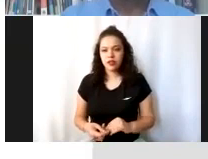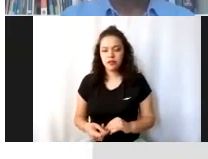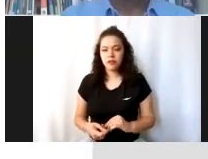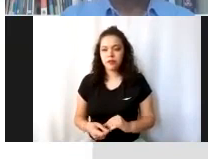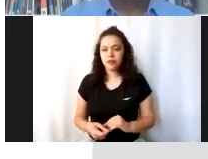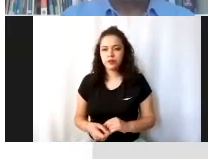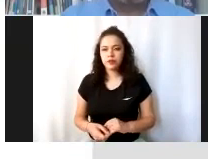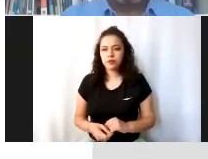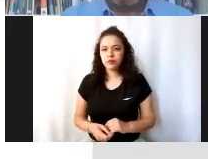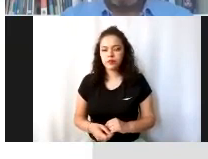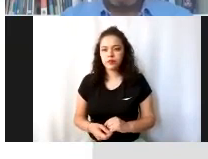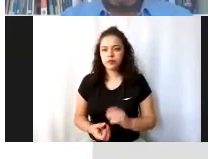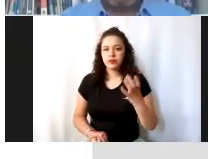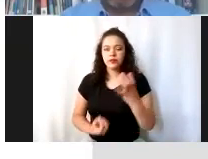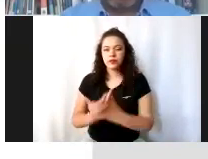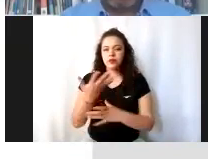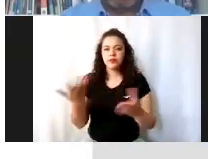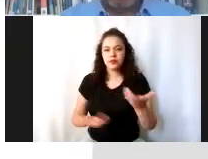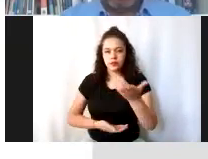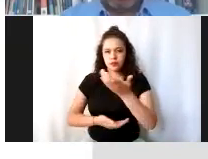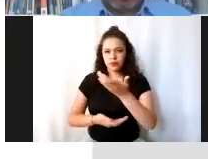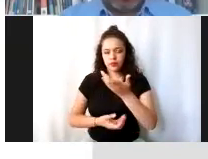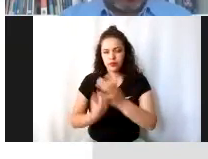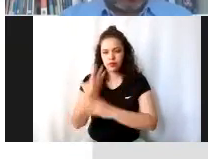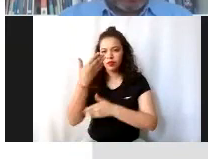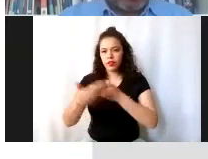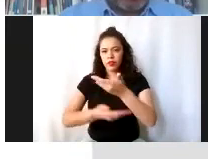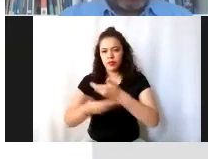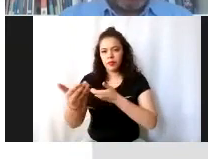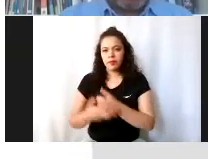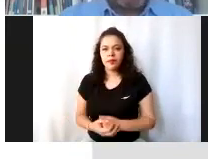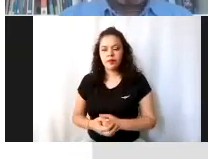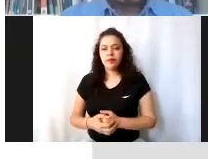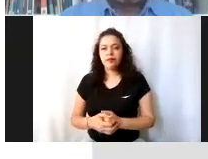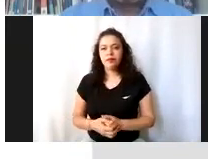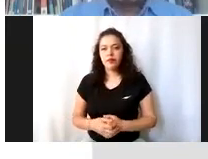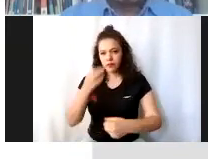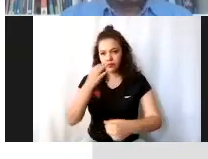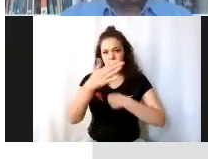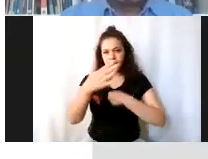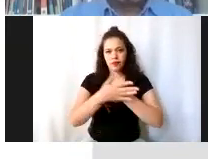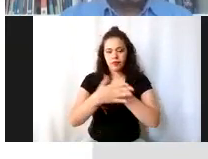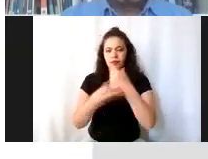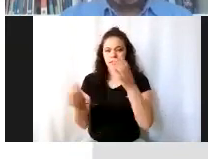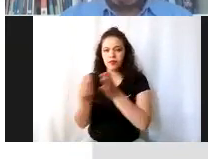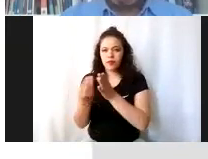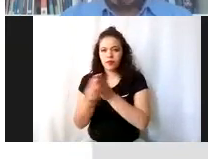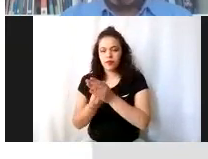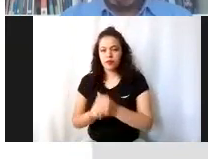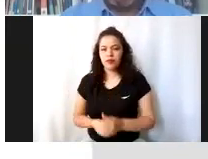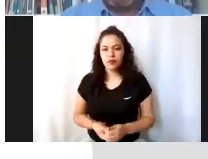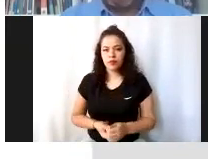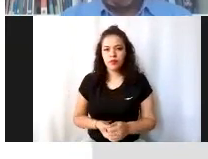Nueva compartición. Ah, ok, ahí está. A ver, aviso de privacidad. Aquí tengo un aviso de